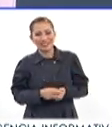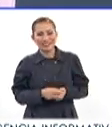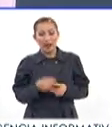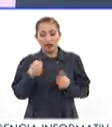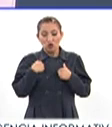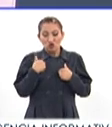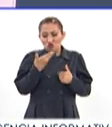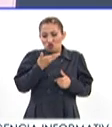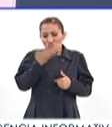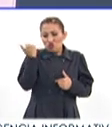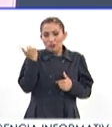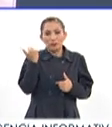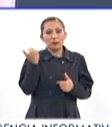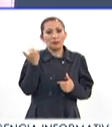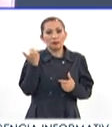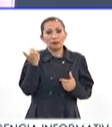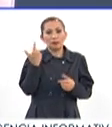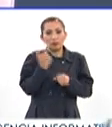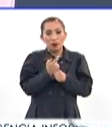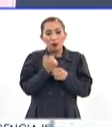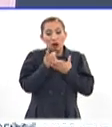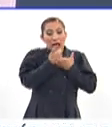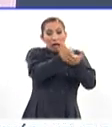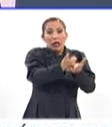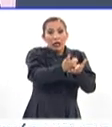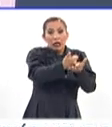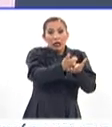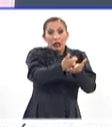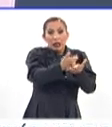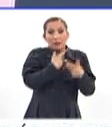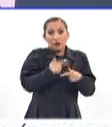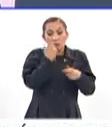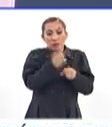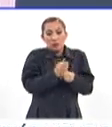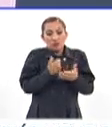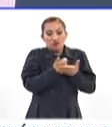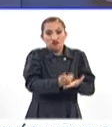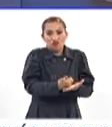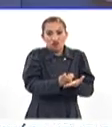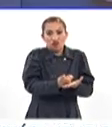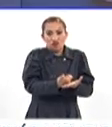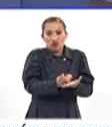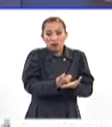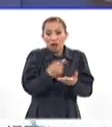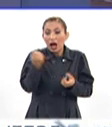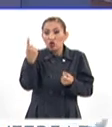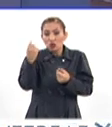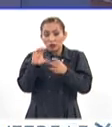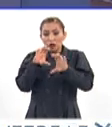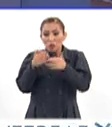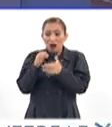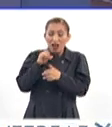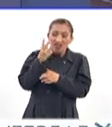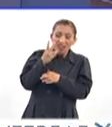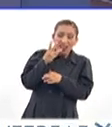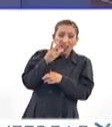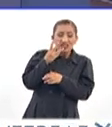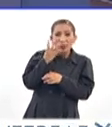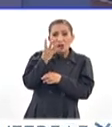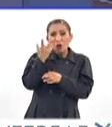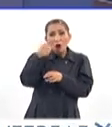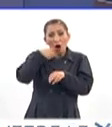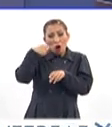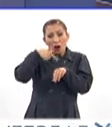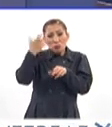mejor yo no sé primeros auxilios, que es lo básico. Claro, o sea, si hay comunidades que nos quedan a 3, 4 horas de un